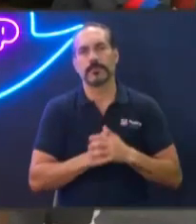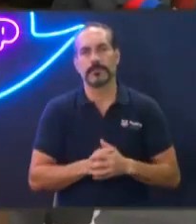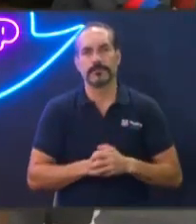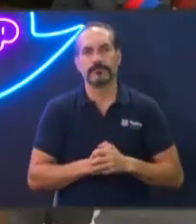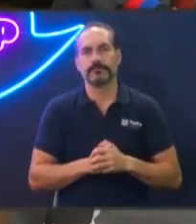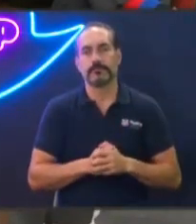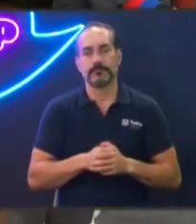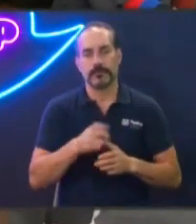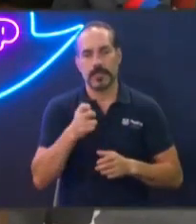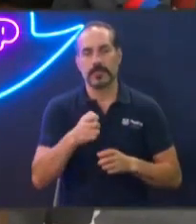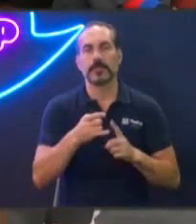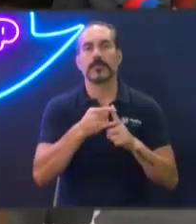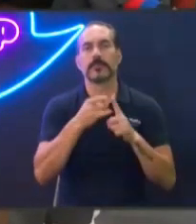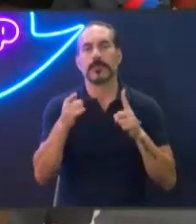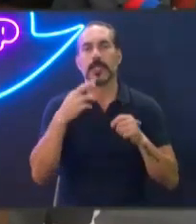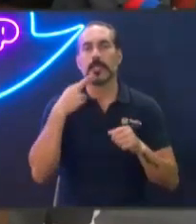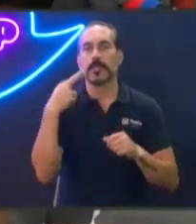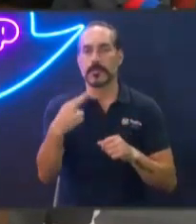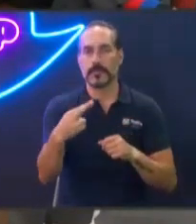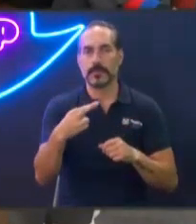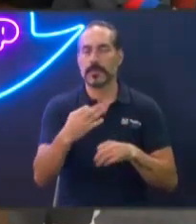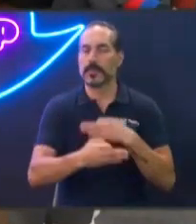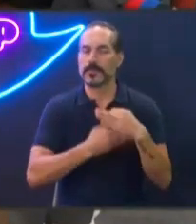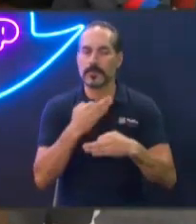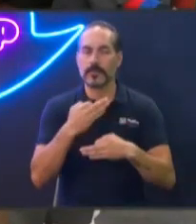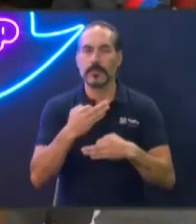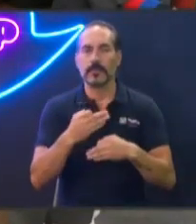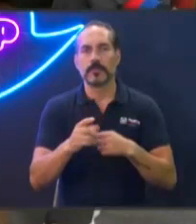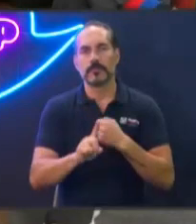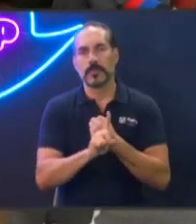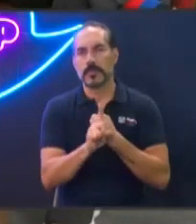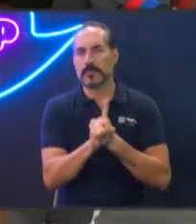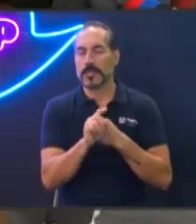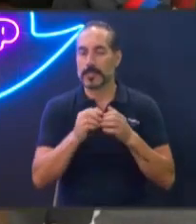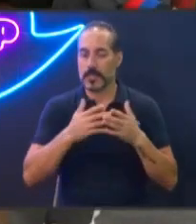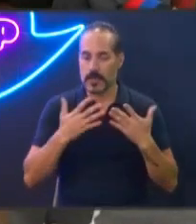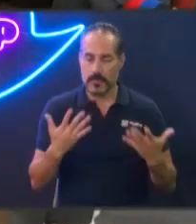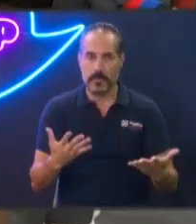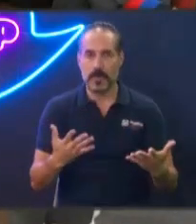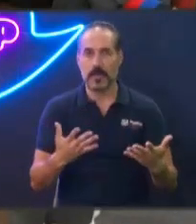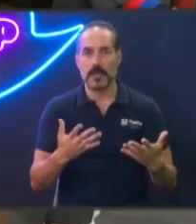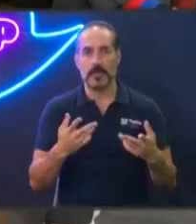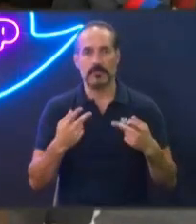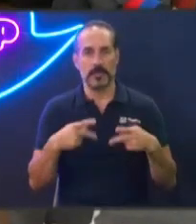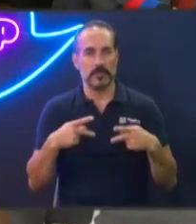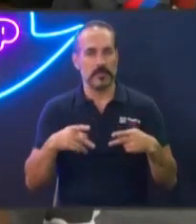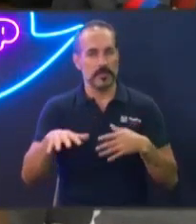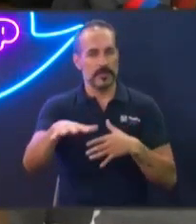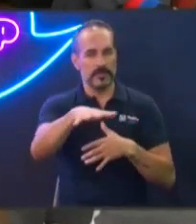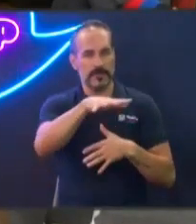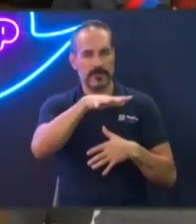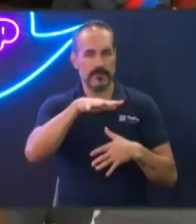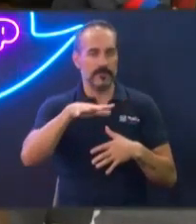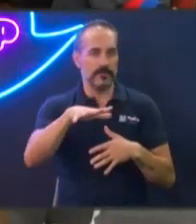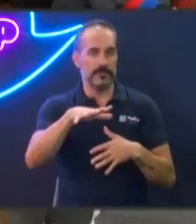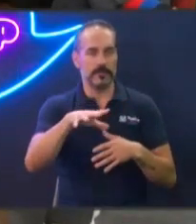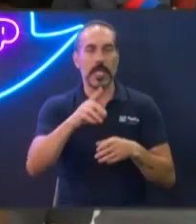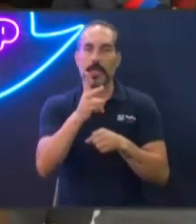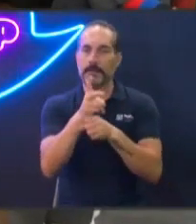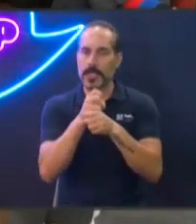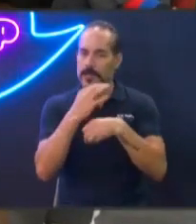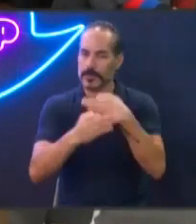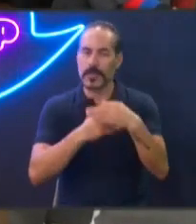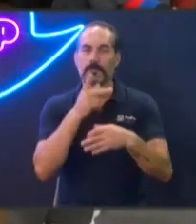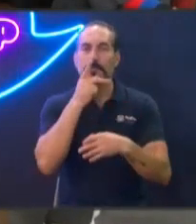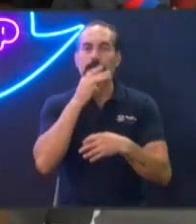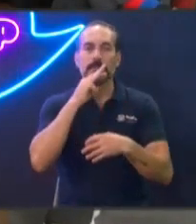ser la puerta y la respuesta a los problemas que nos aquejan hoy como sociedad invitar a todos los papás que nos están escuchando a todo